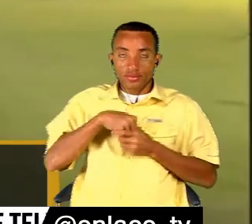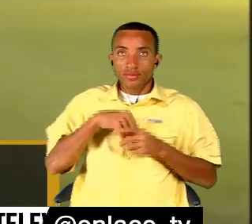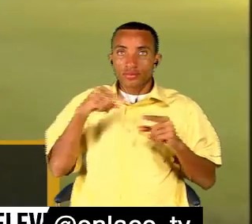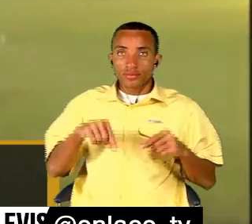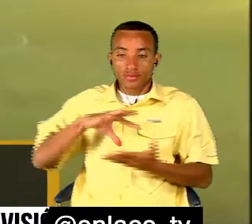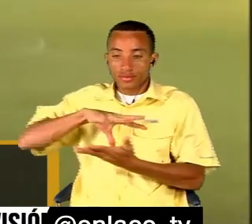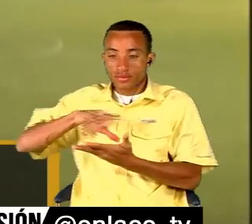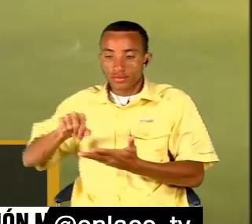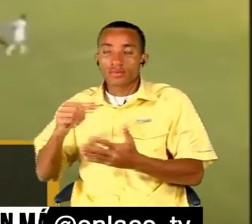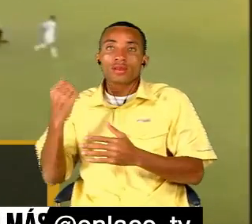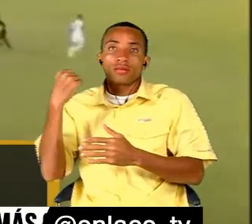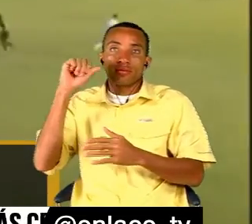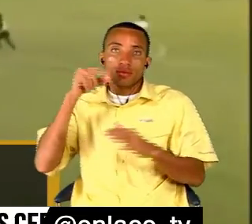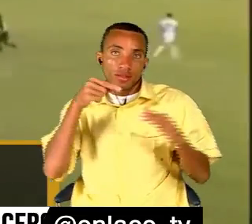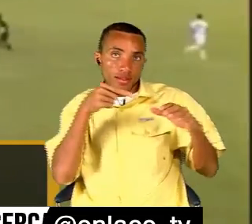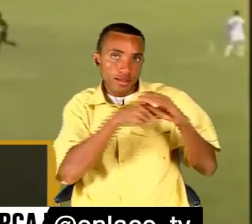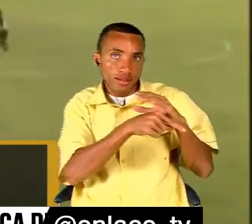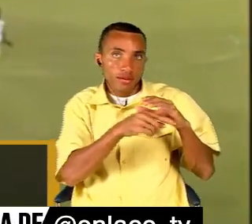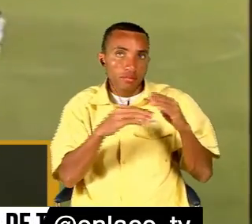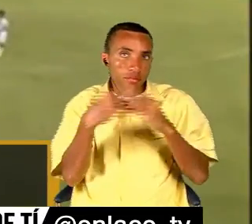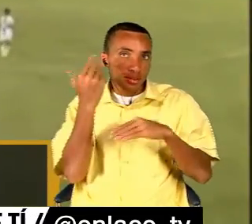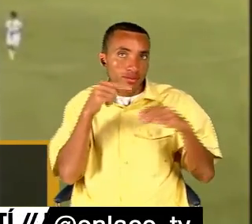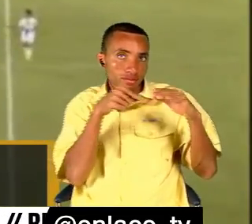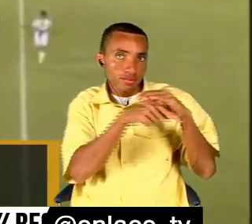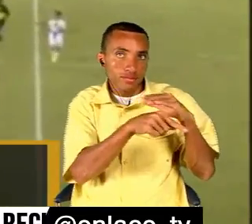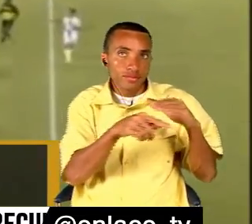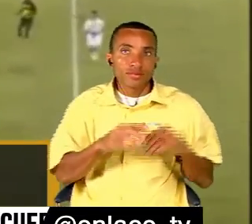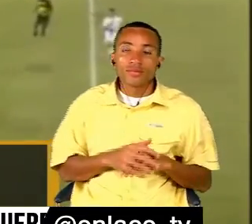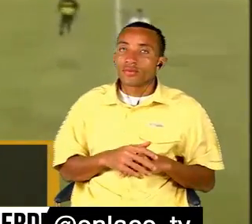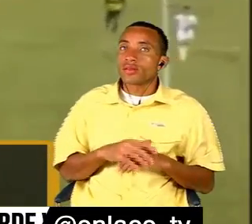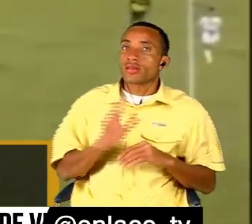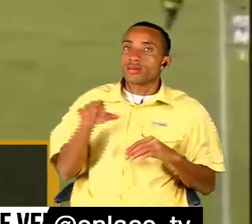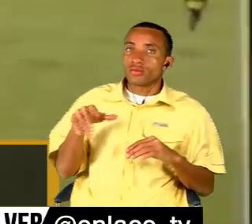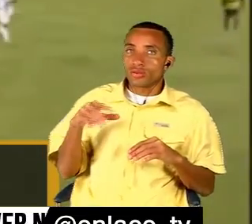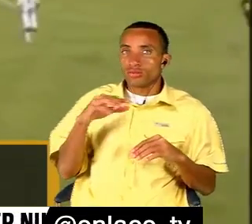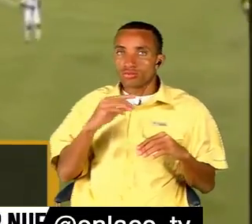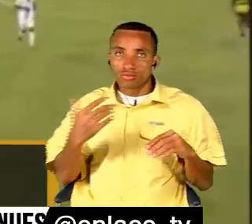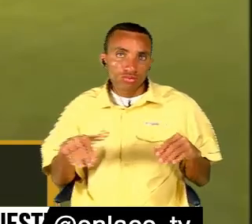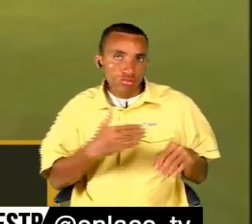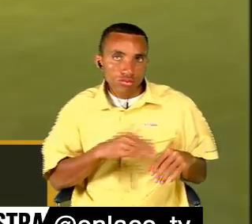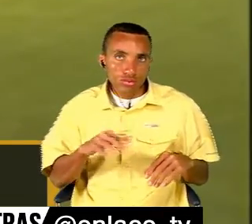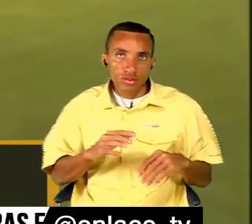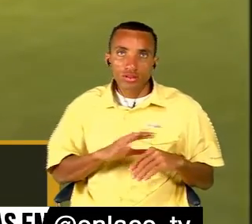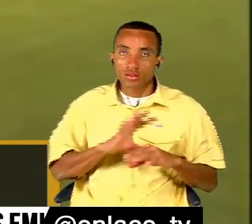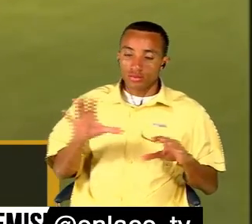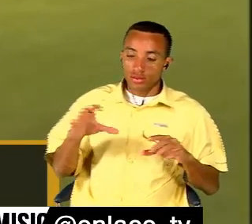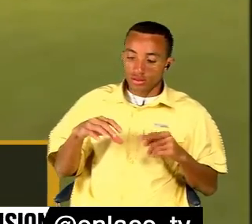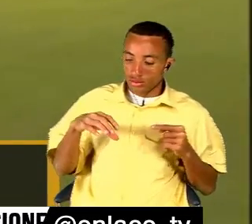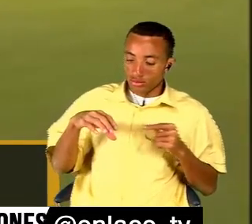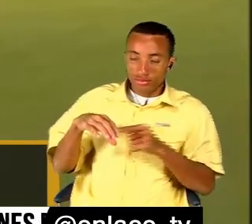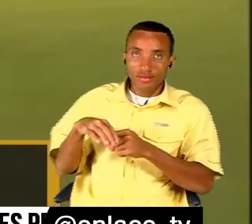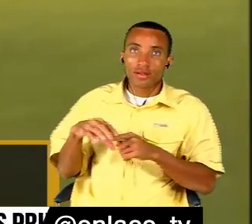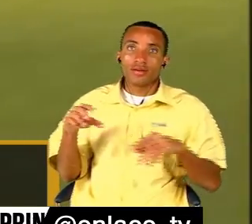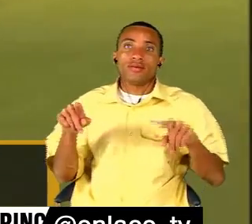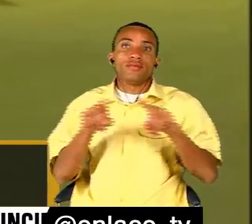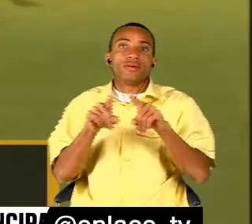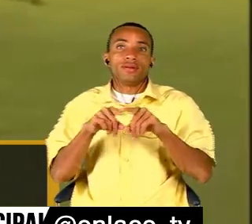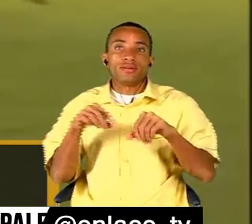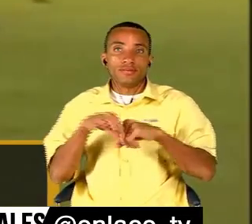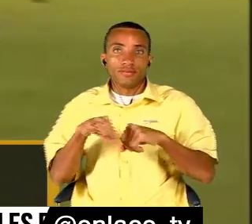comenzó ganando en el minuto 6 del compromiso. El equipo santandereano se imponía gracias a la anotación de Néstor Arenas. Sin embargo, la